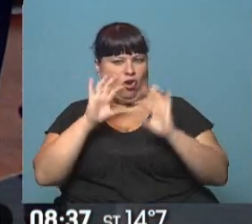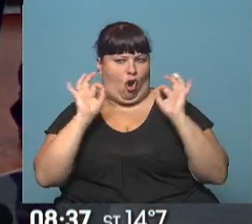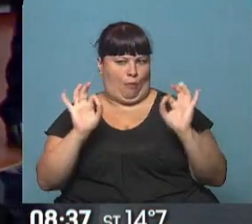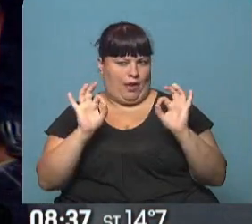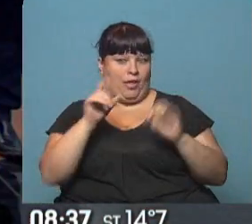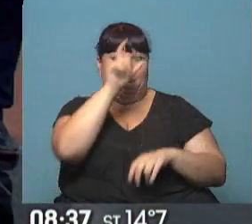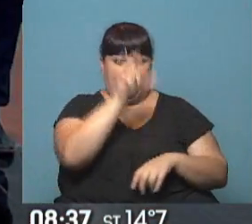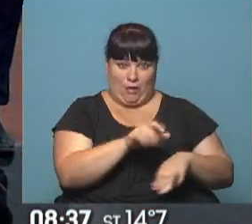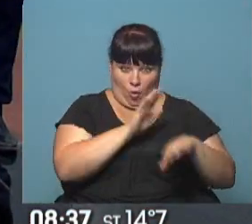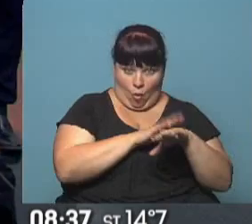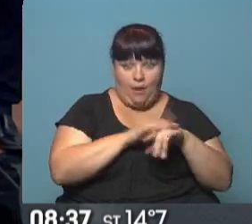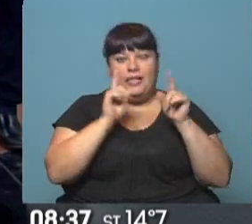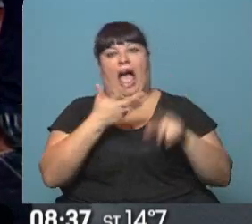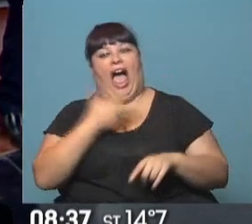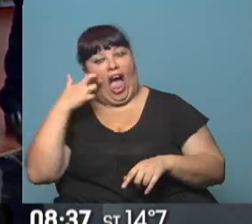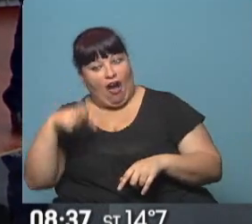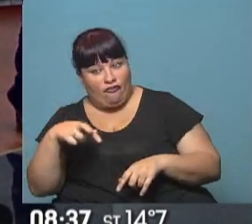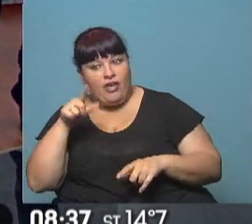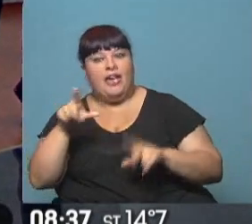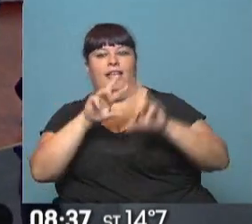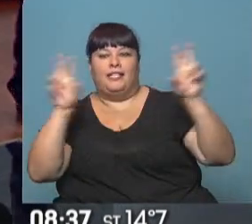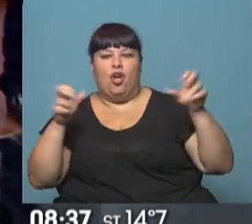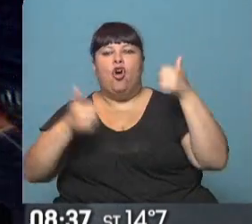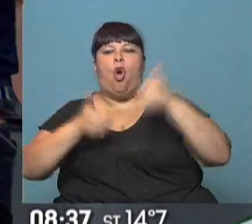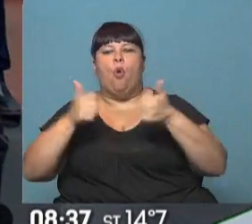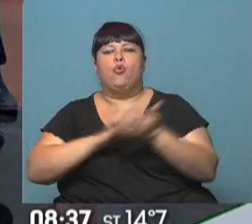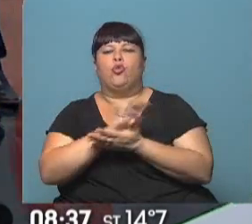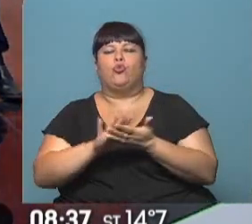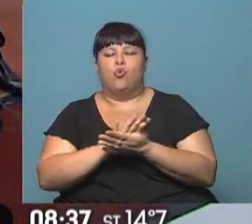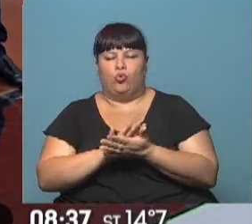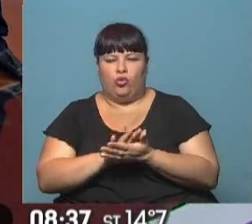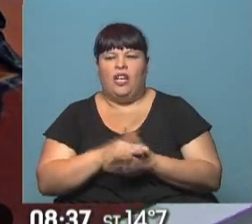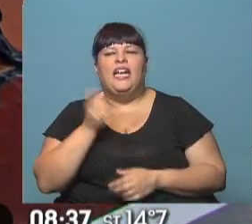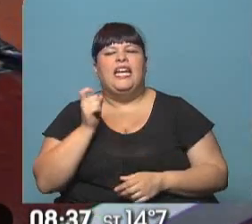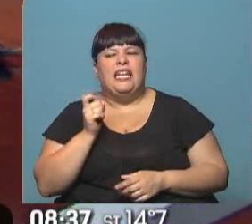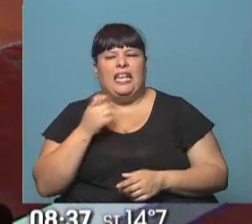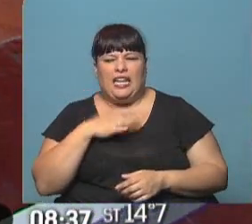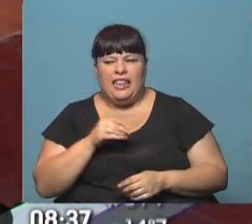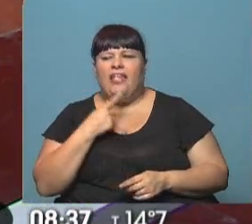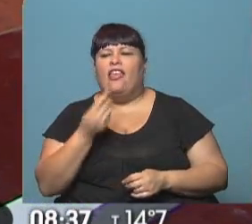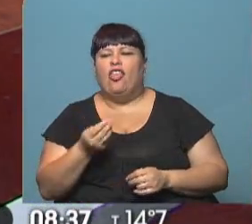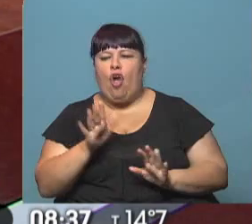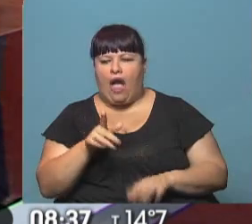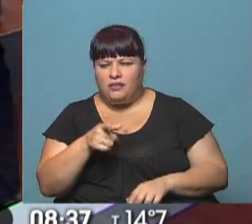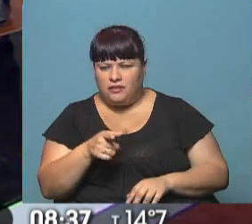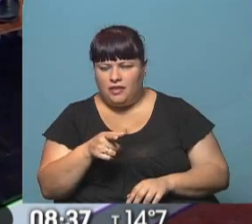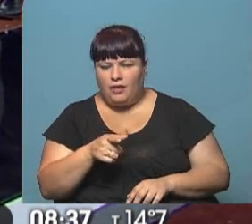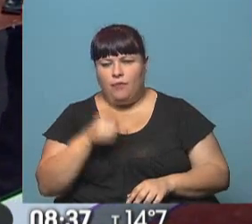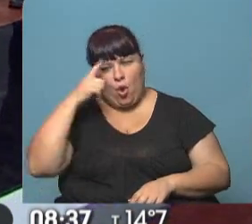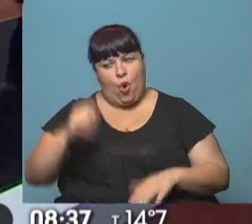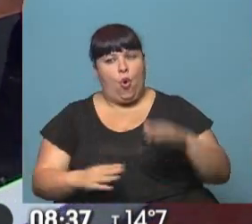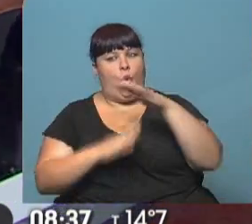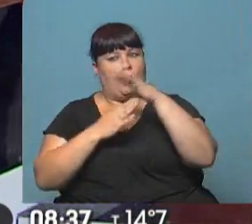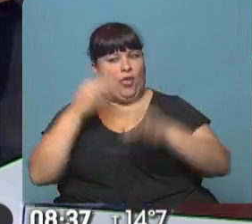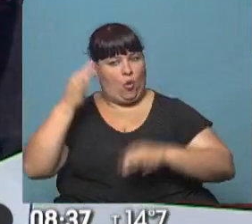a la persona que está señalada y también a la FIP. Y esta frase, concurso fraudulento, ¿quién lo entiende así? ¿Quién lo señaló así? La Corte Suprema